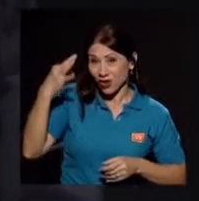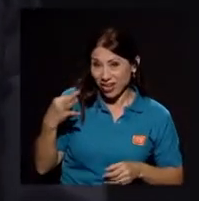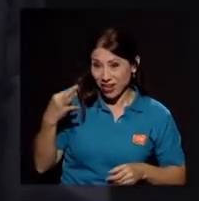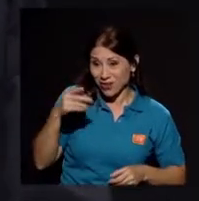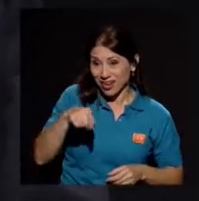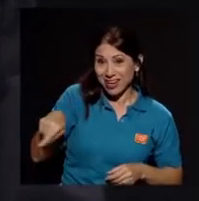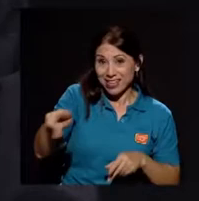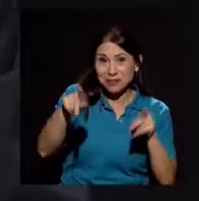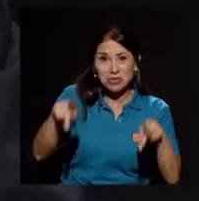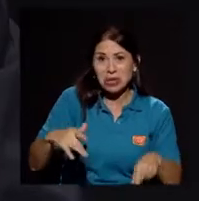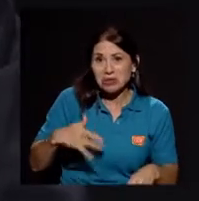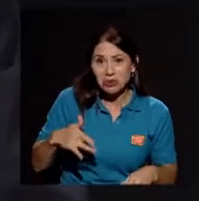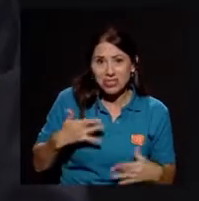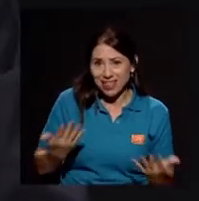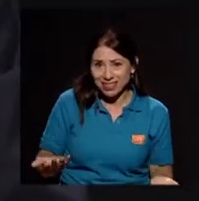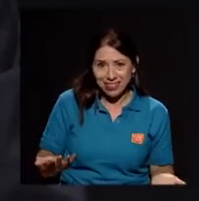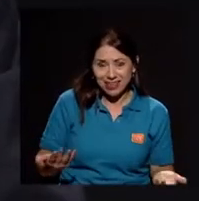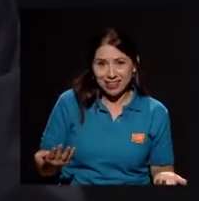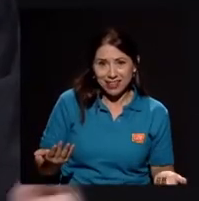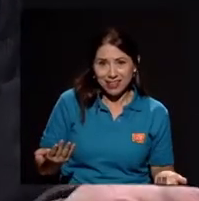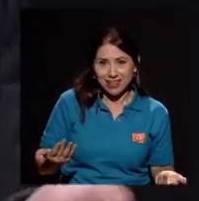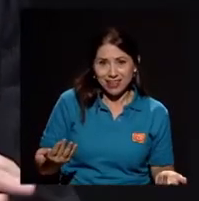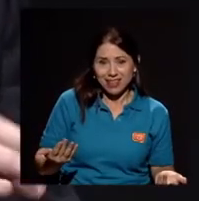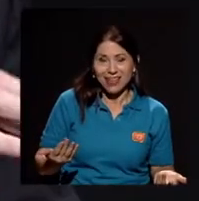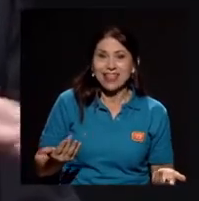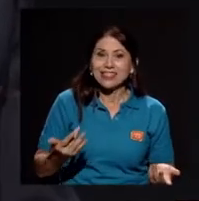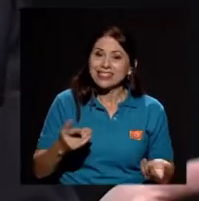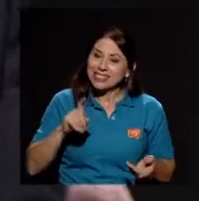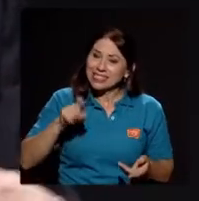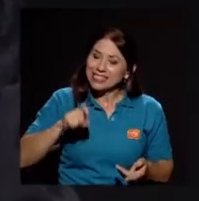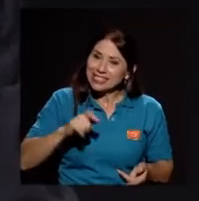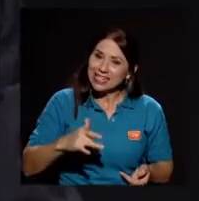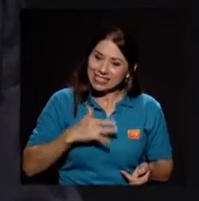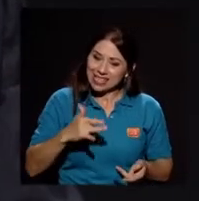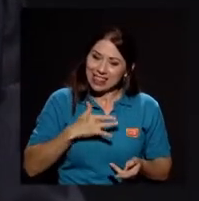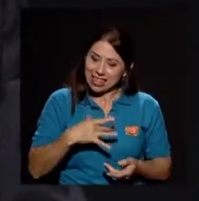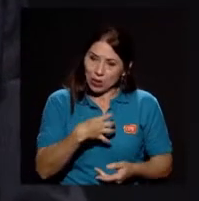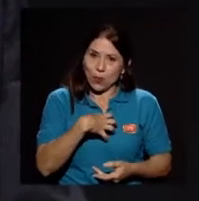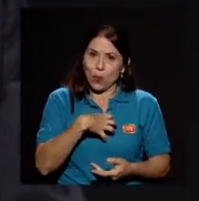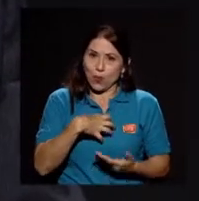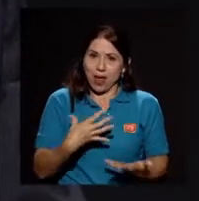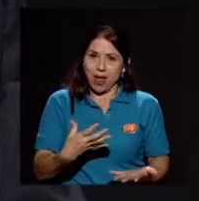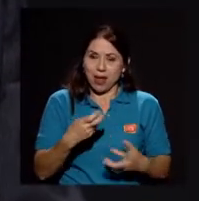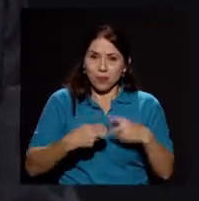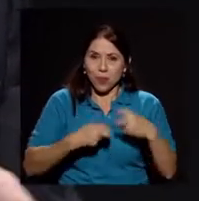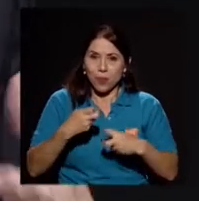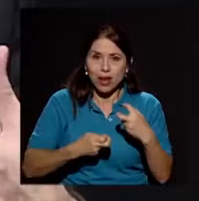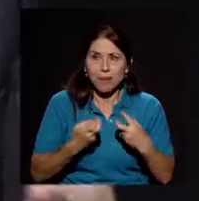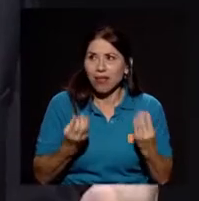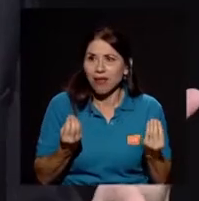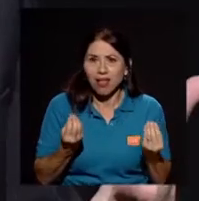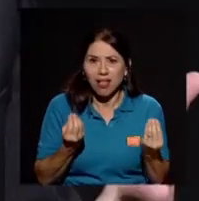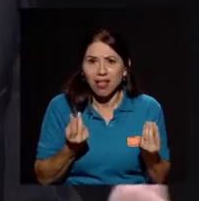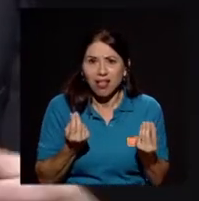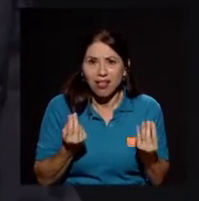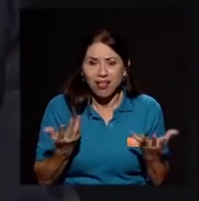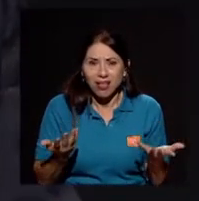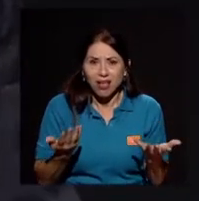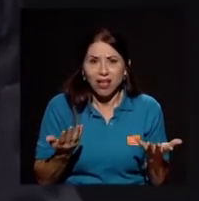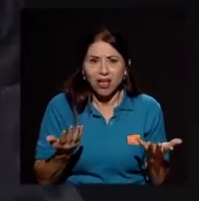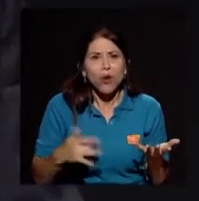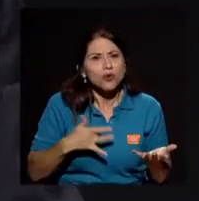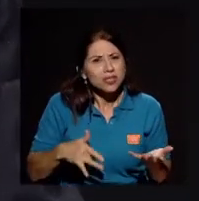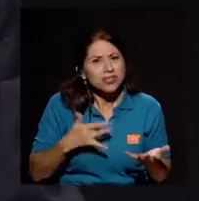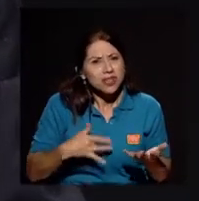es una ecuación de sentirlo en la propia piel el problema fiscal y cómo se siente en la propia piel el